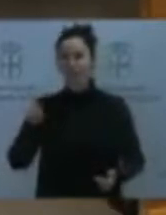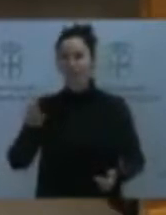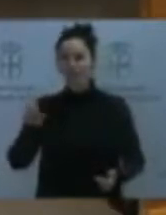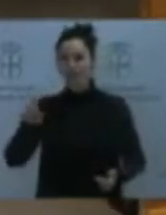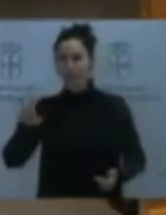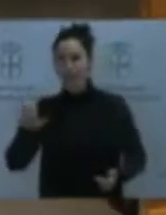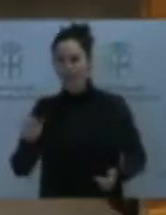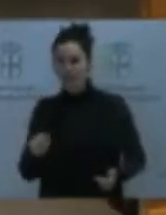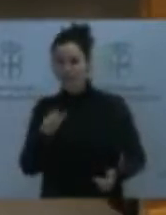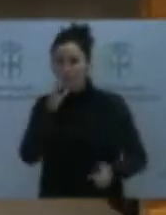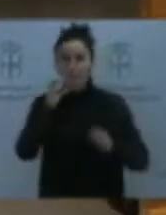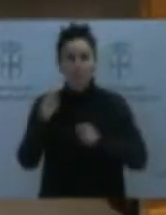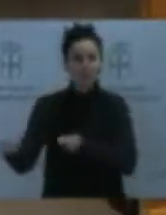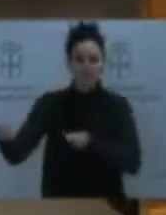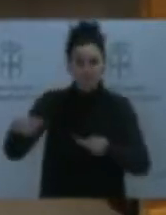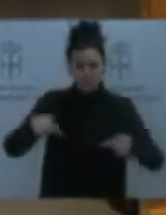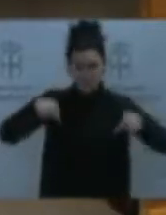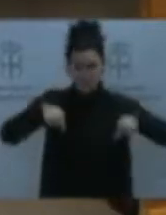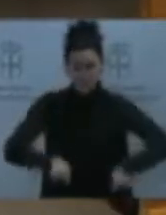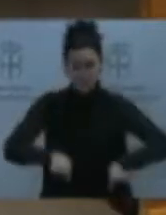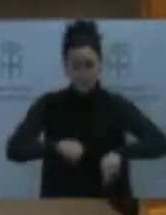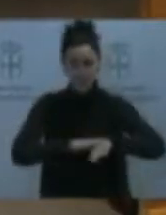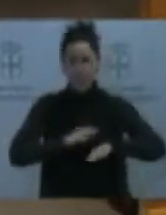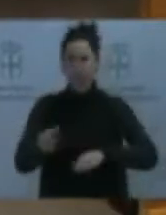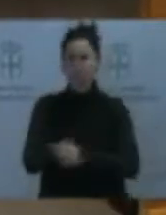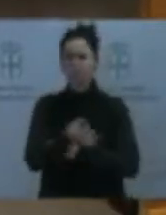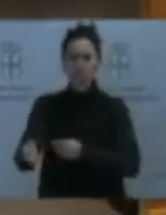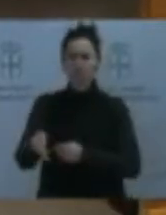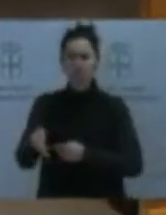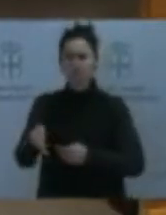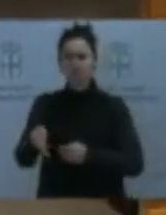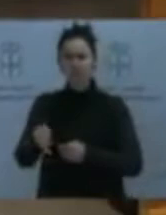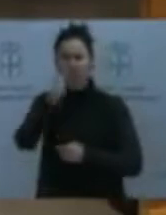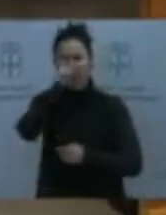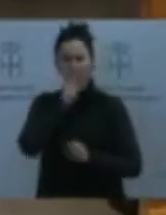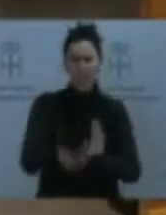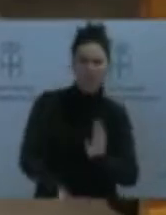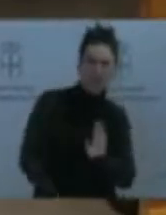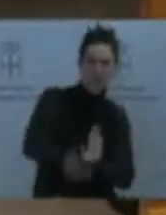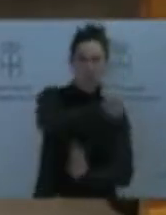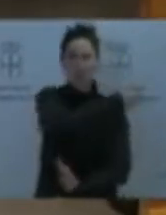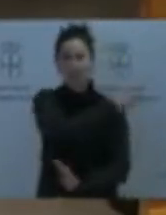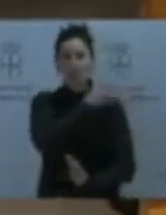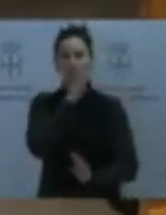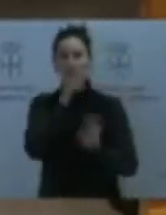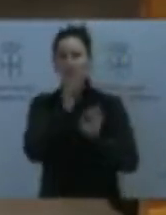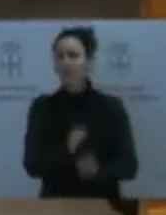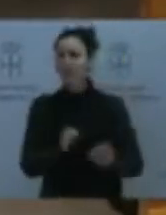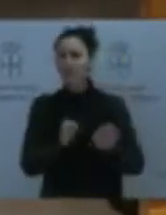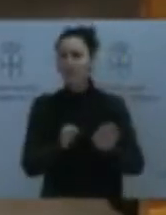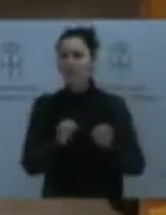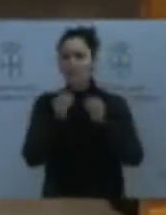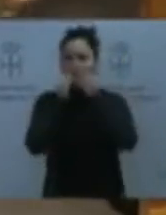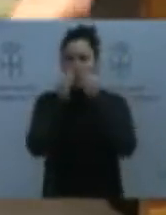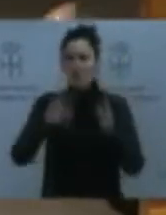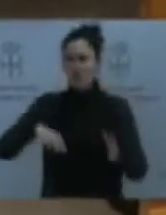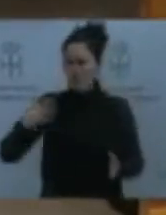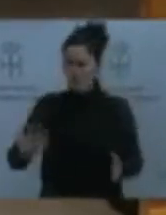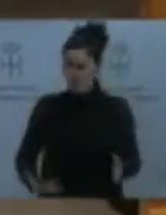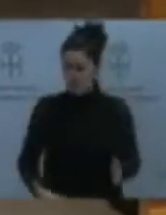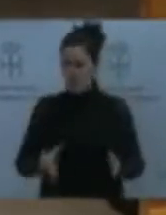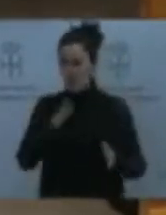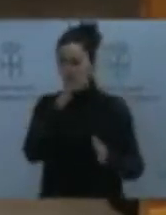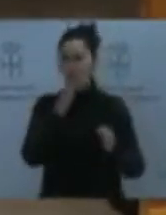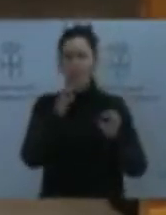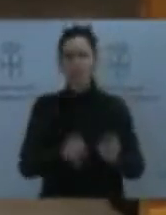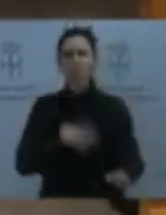feudales y presumían de que se hacían ricos y de que podían construir grandes emporios gracias a su laboriosidad frente a holgazanes,